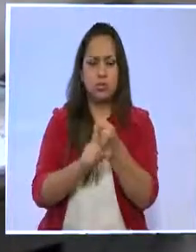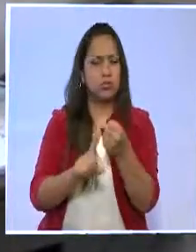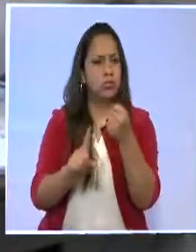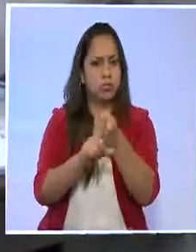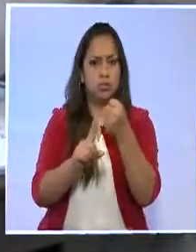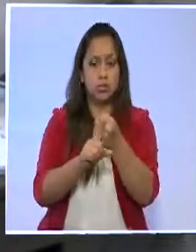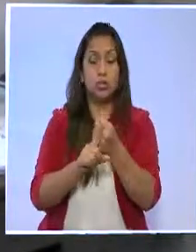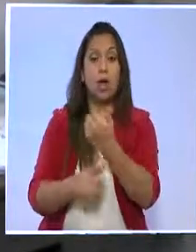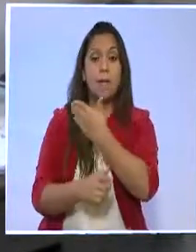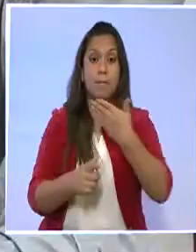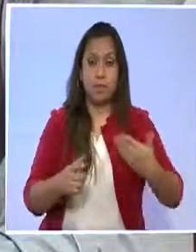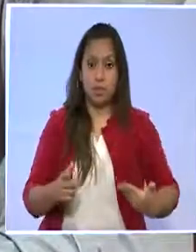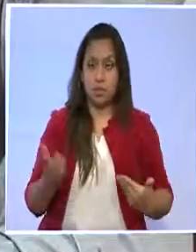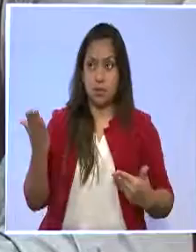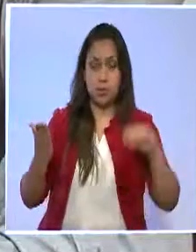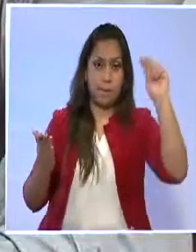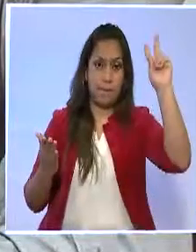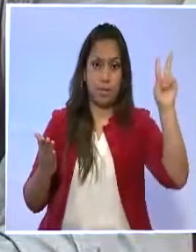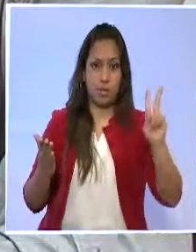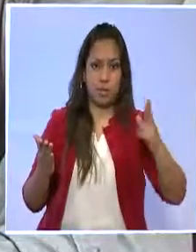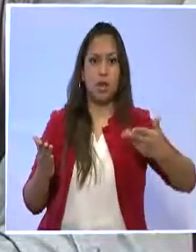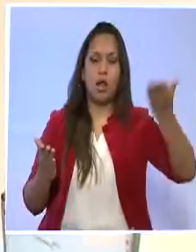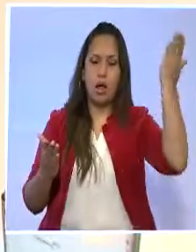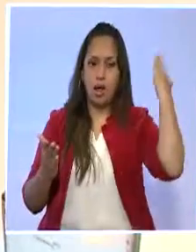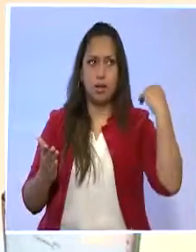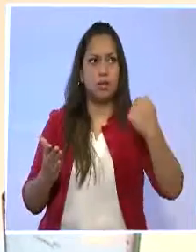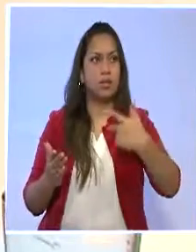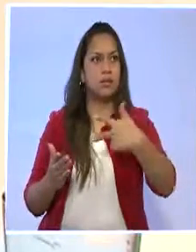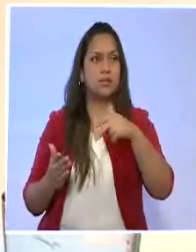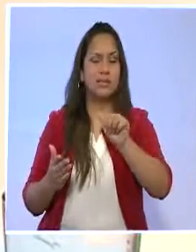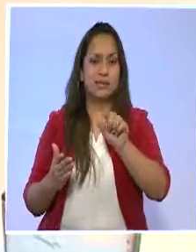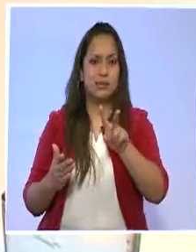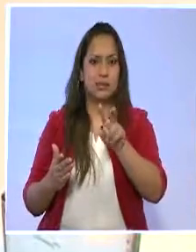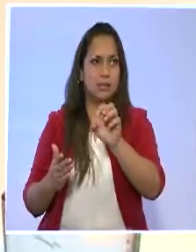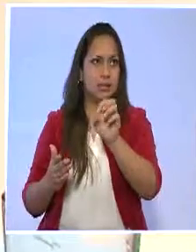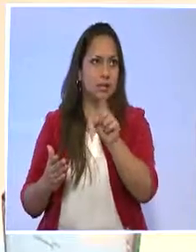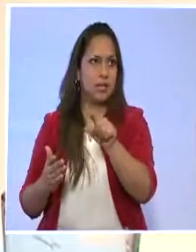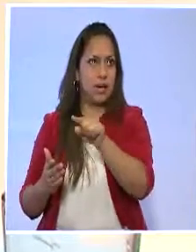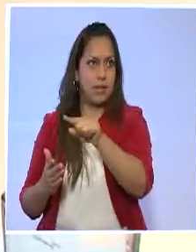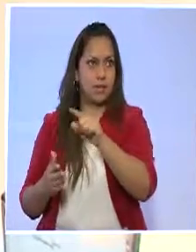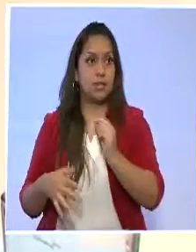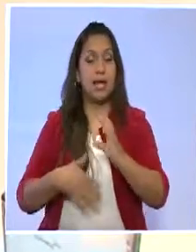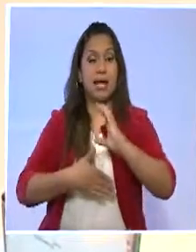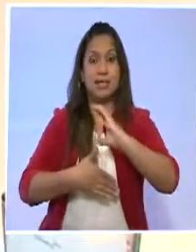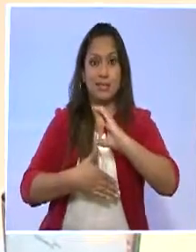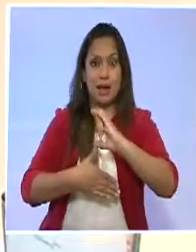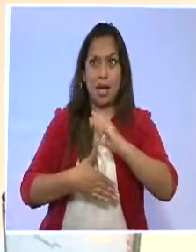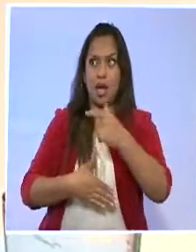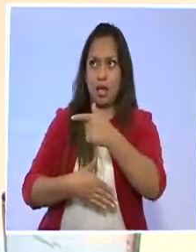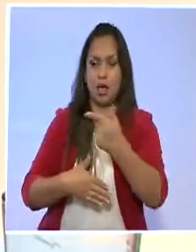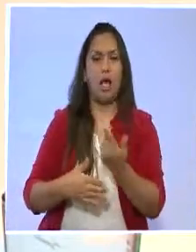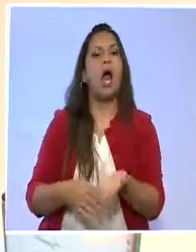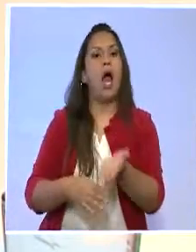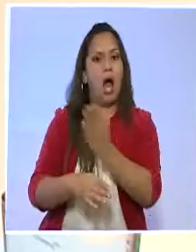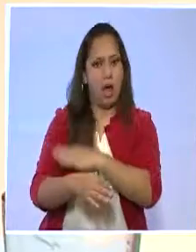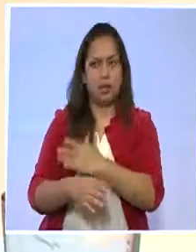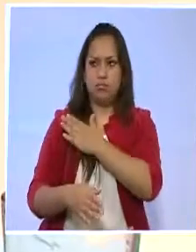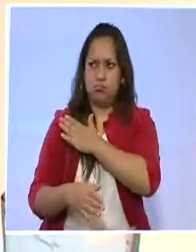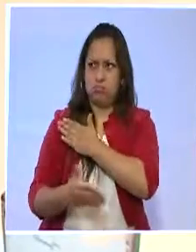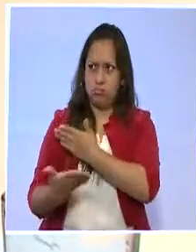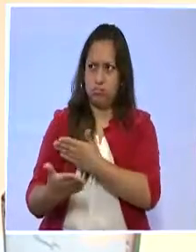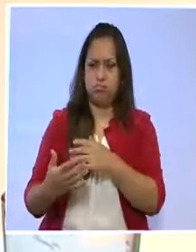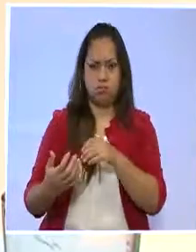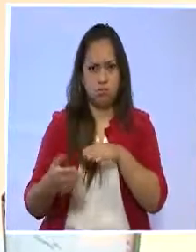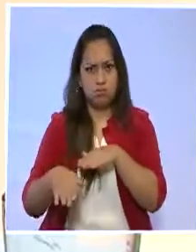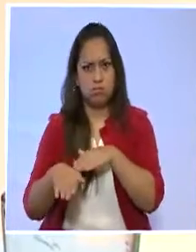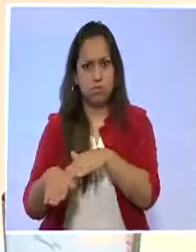hugo chávez apostó por la integración por ejemplo de la unasur del mercosur de la celac como esos mecanismos de relación del bloque suramericano